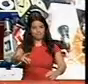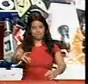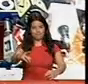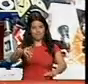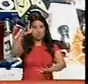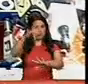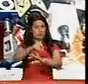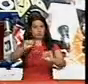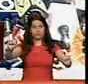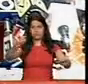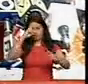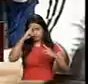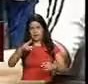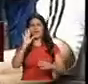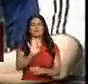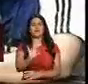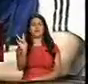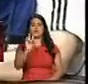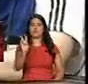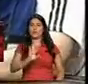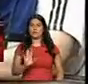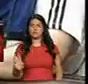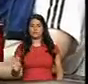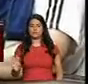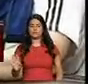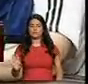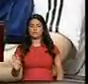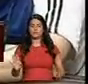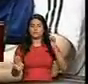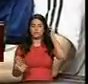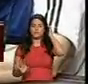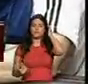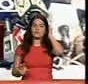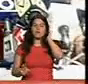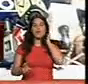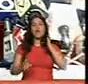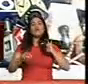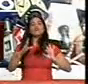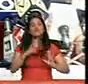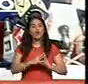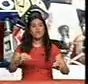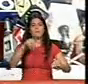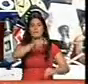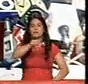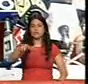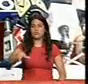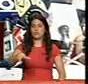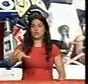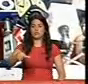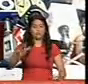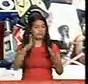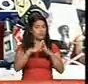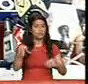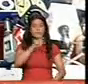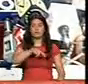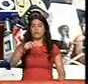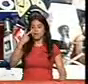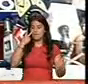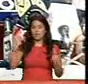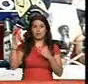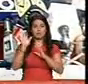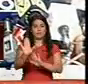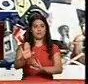como es en Venezuela que lo vean los amigos que lo